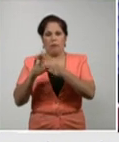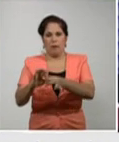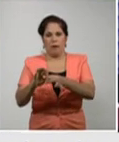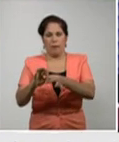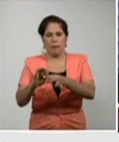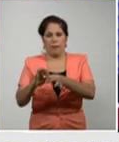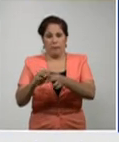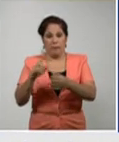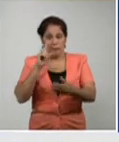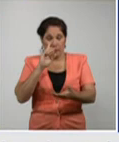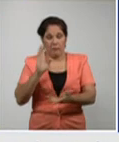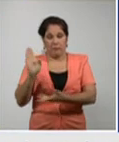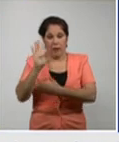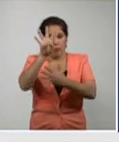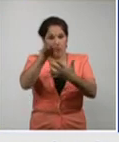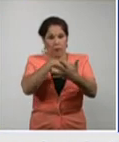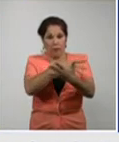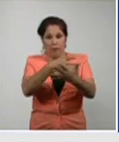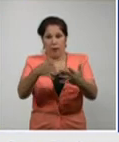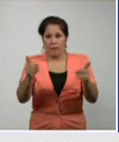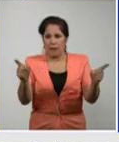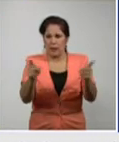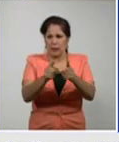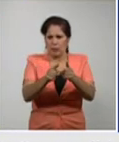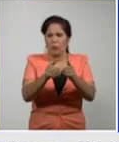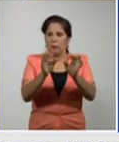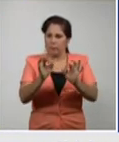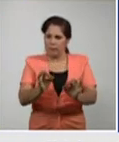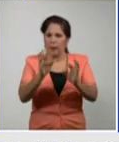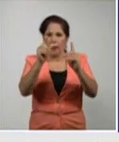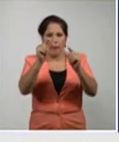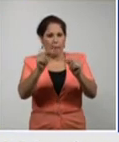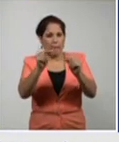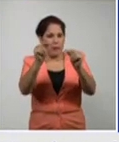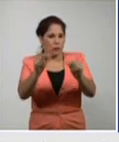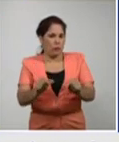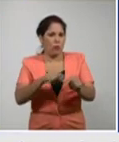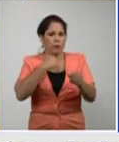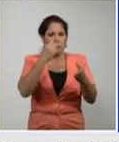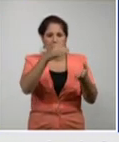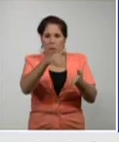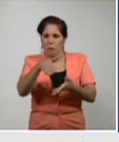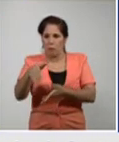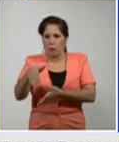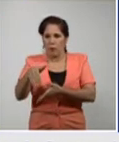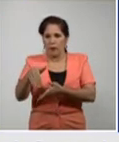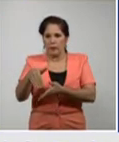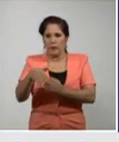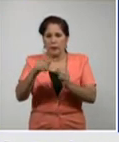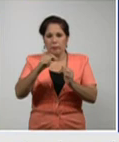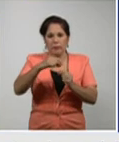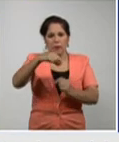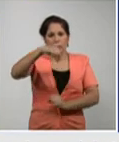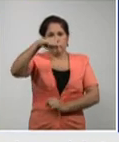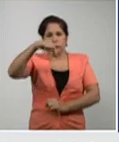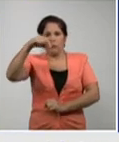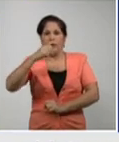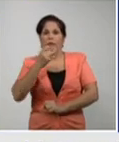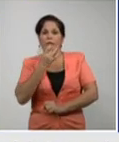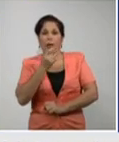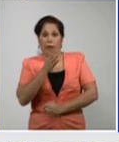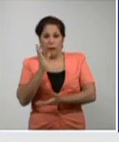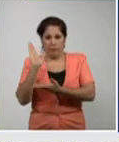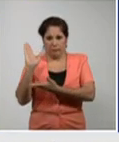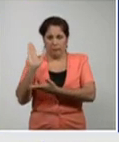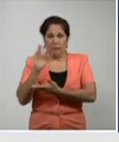gráfico que resume los casos, los fallecidos y la letalidad, pues